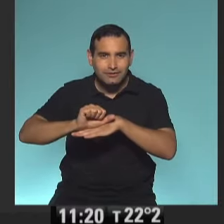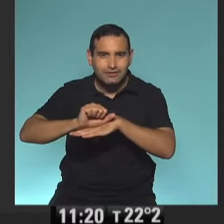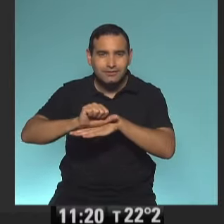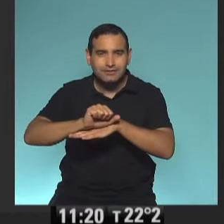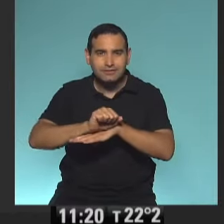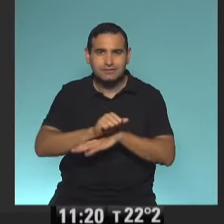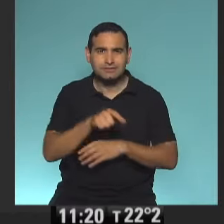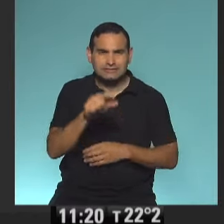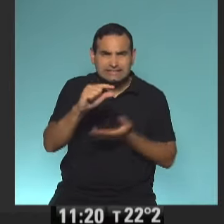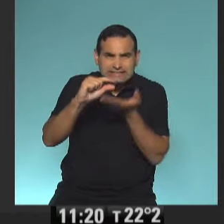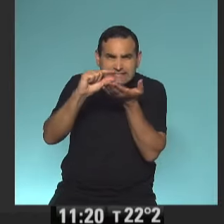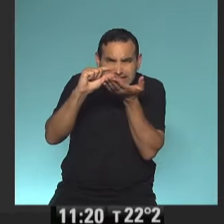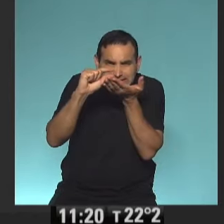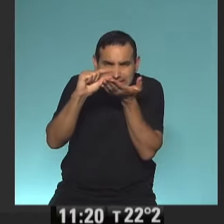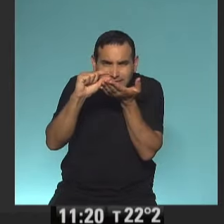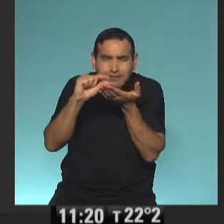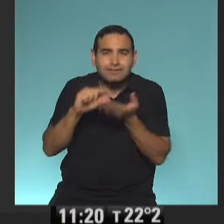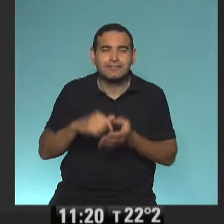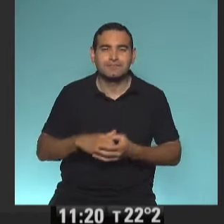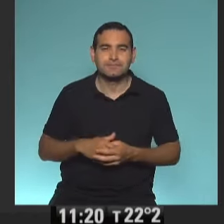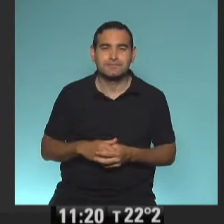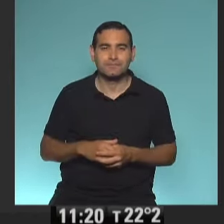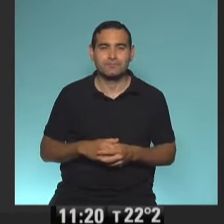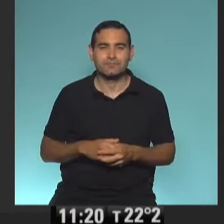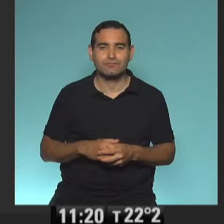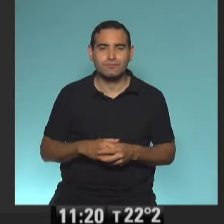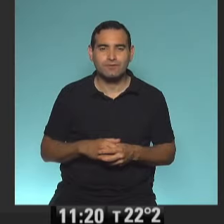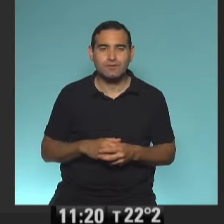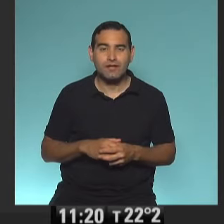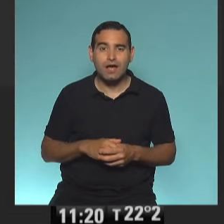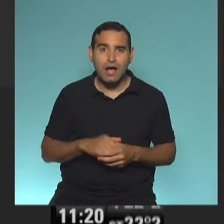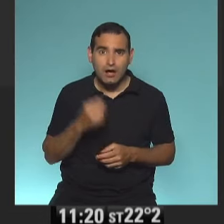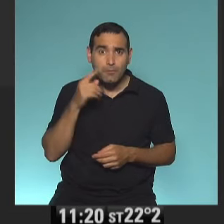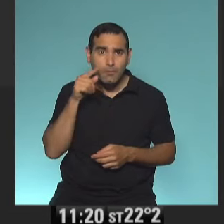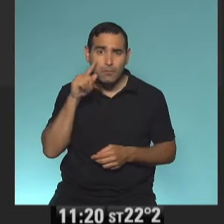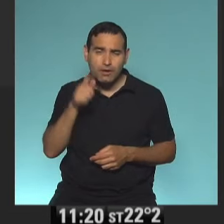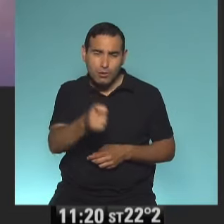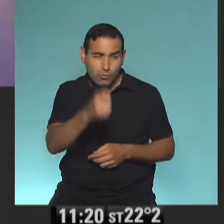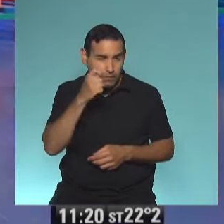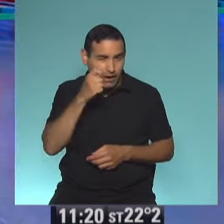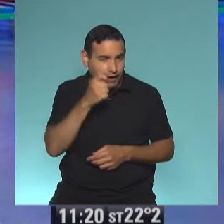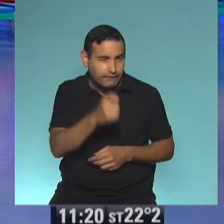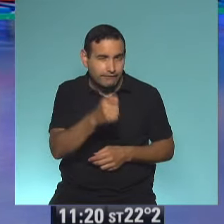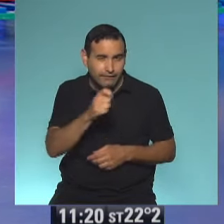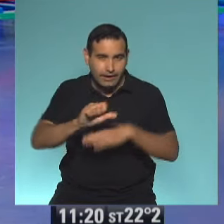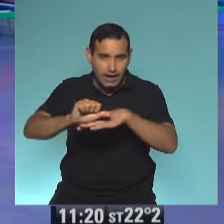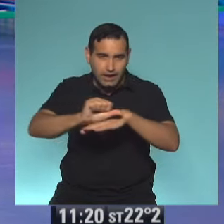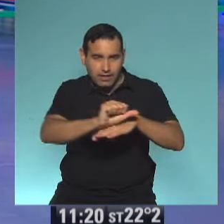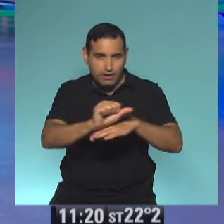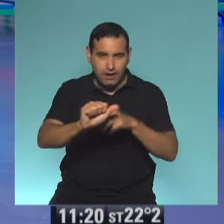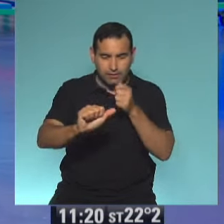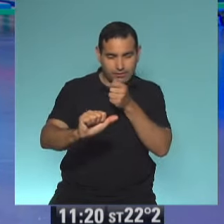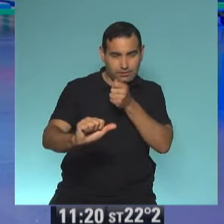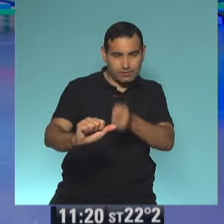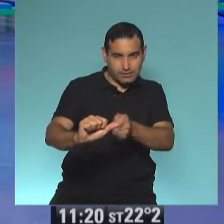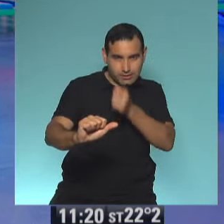que sos. Hola, caracol. ¿Qué haces ahí abajo? A ver, claro, lo podemos observar con la lupa. Claro. Ah, qué lindo caracol,